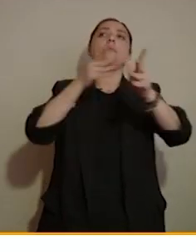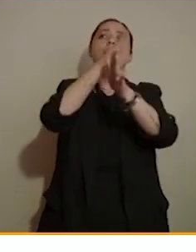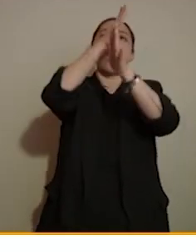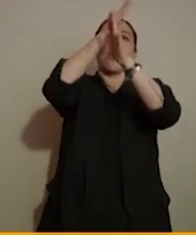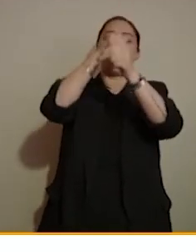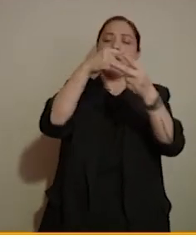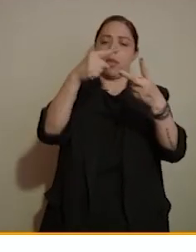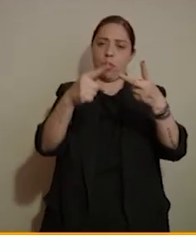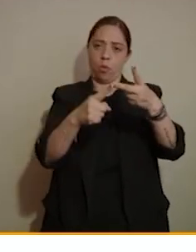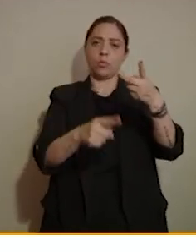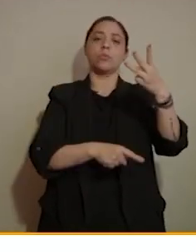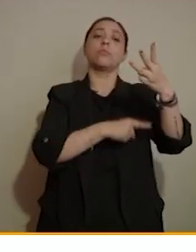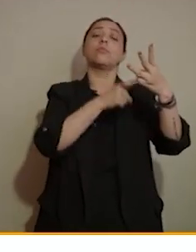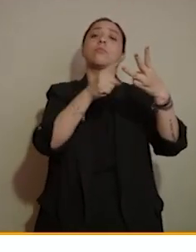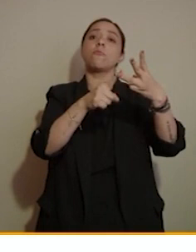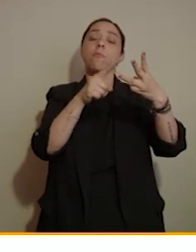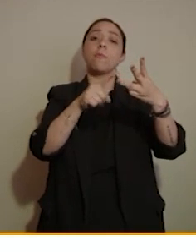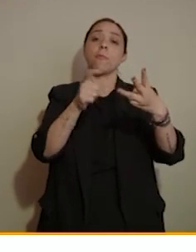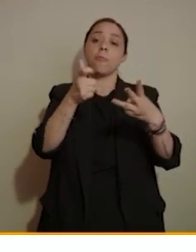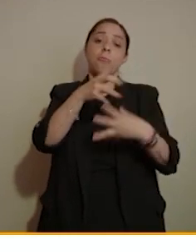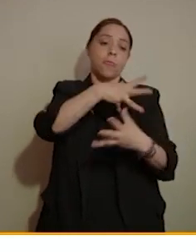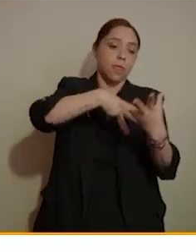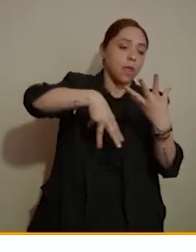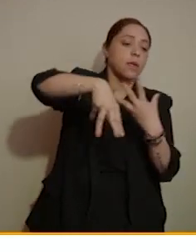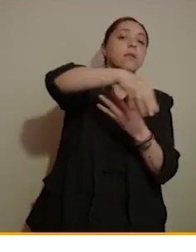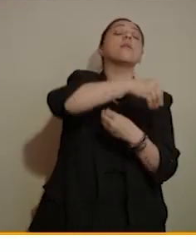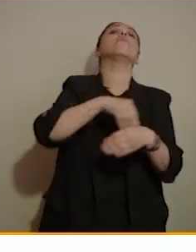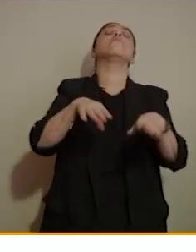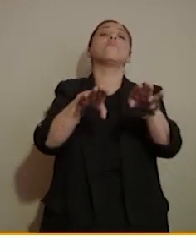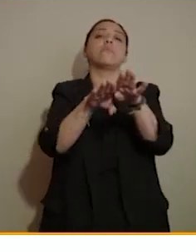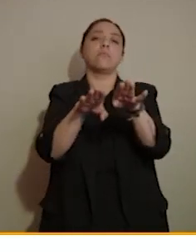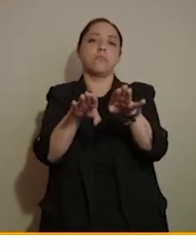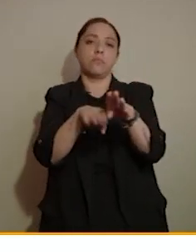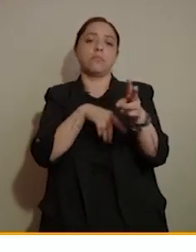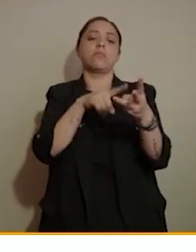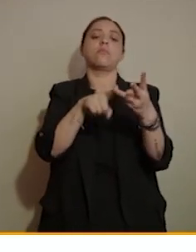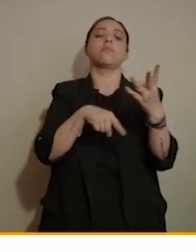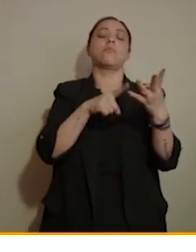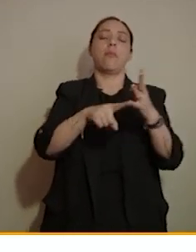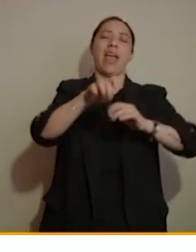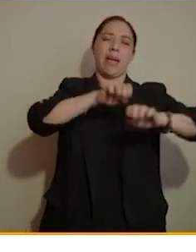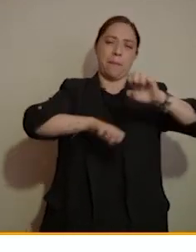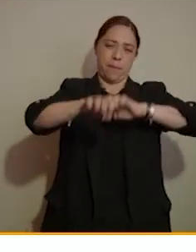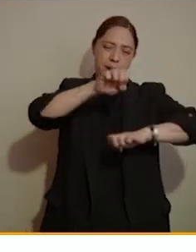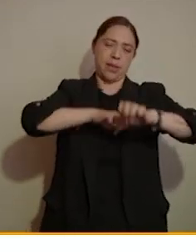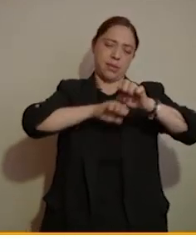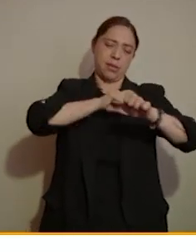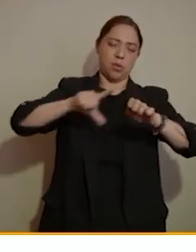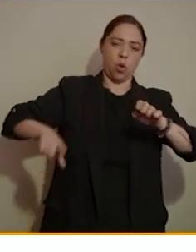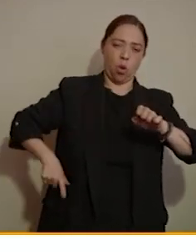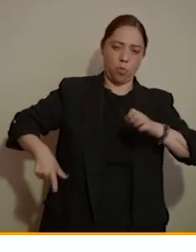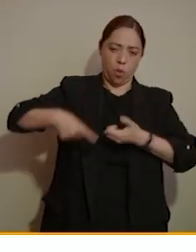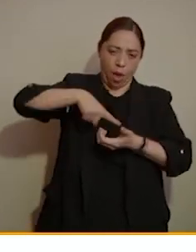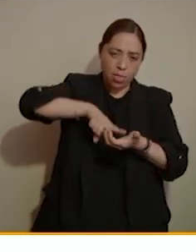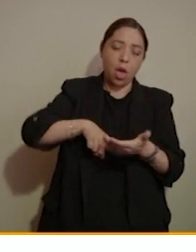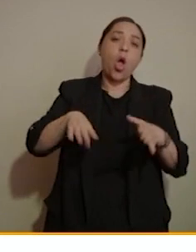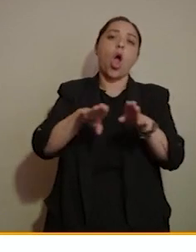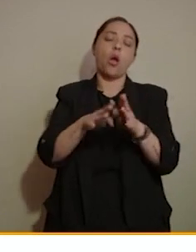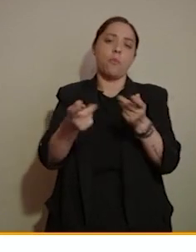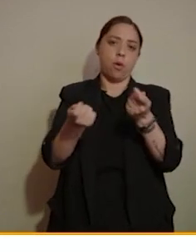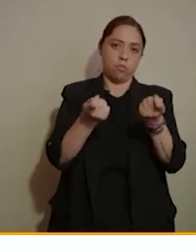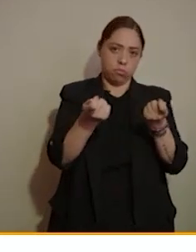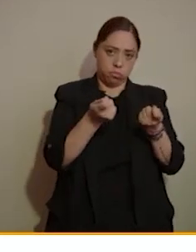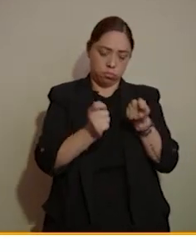el impacto del sector financiero, el manejo de las empresas de gobierno, la